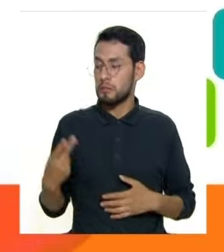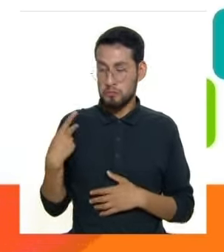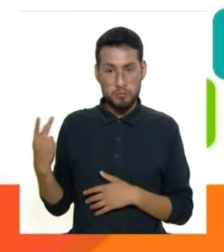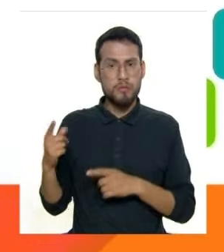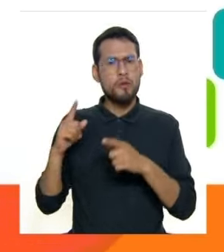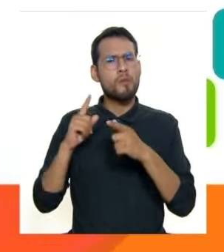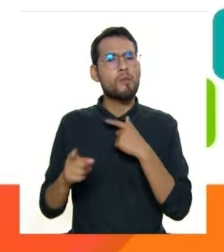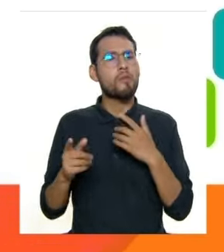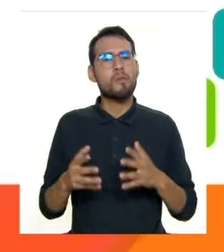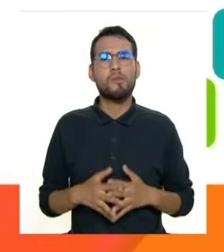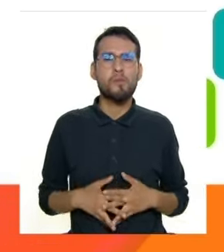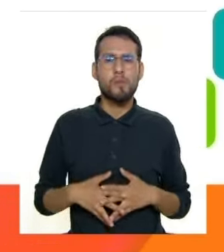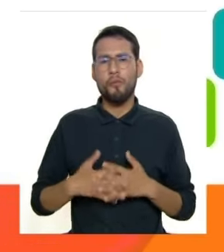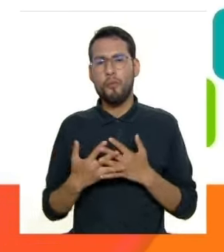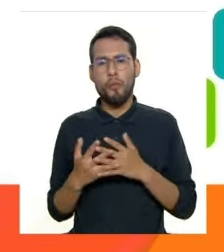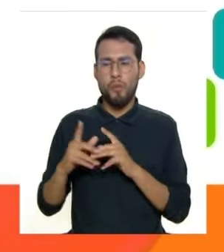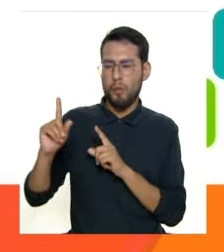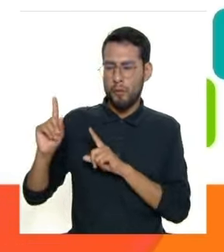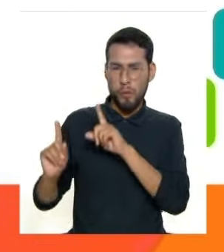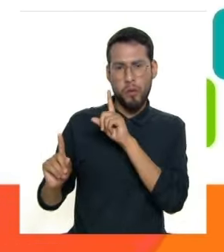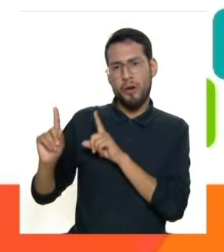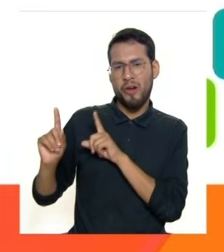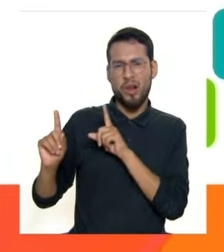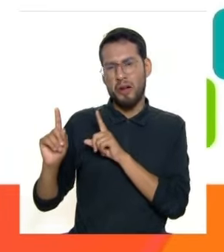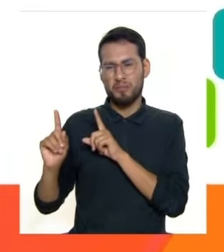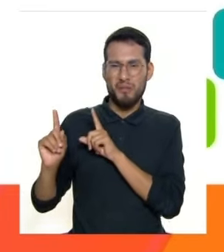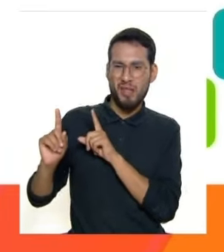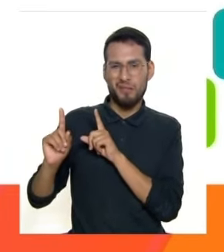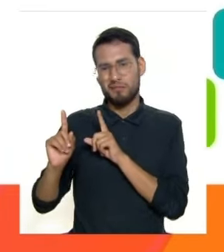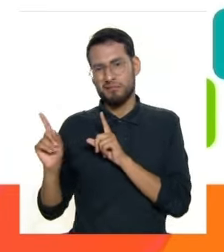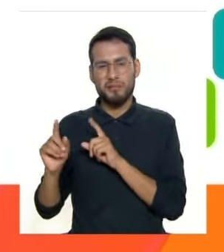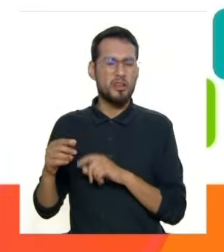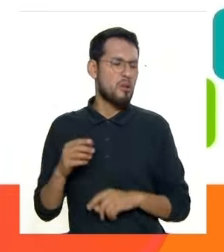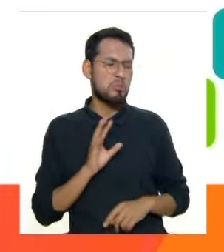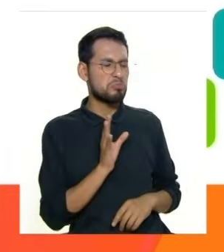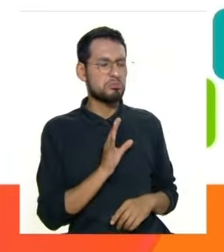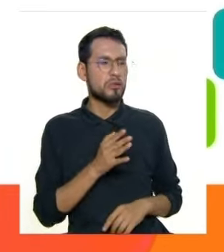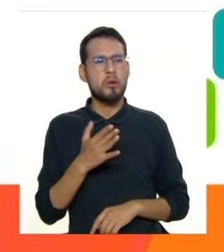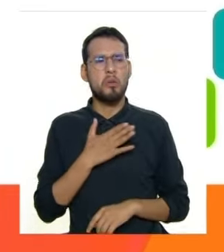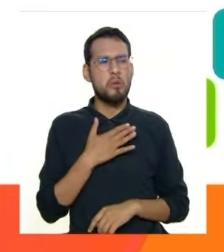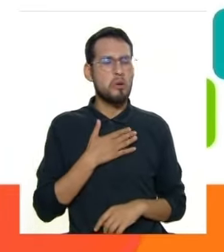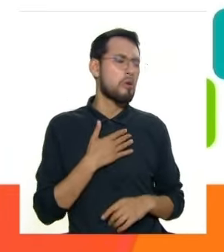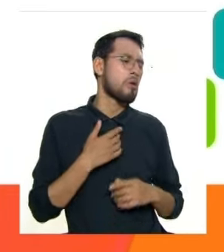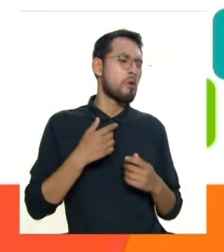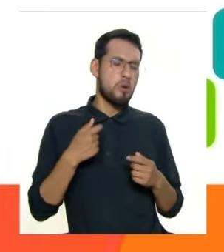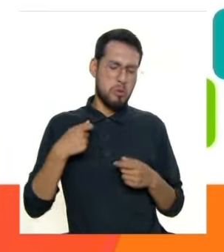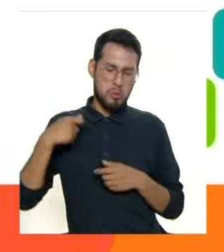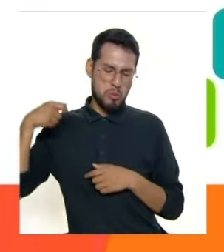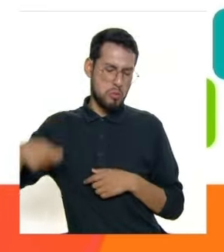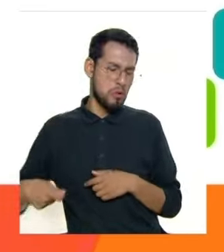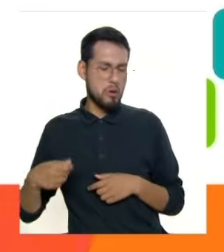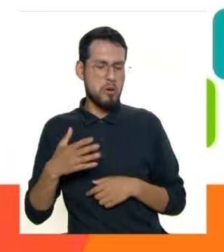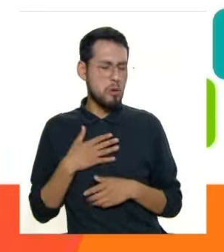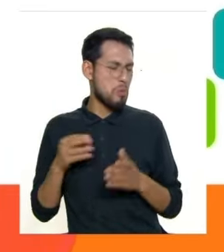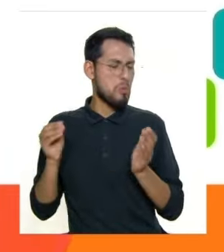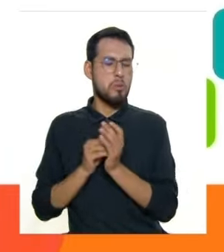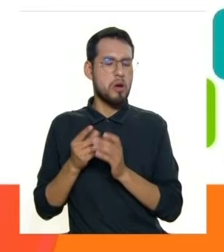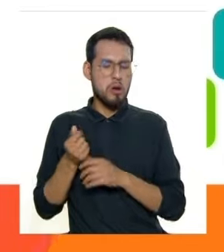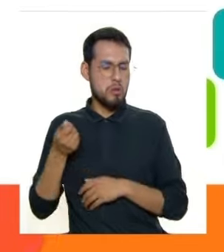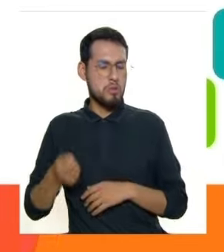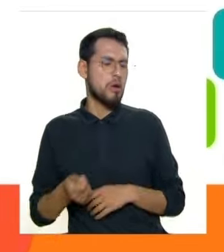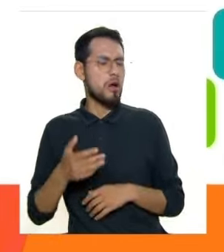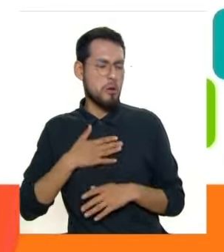hay un lado que a veces lamentablemente se arista un poquito más, ¿no? Y dice, no, yo puse más dinero aquí, yo puse más plata acá,